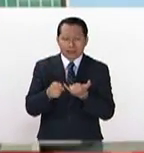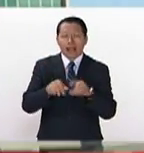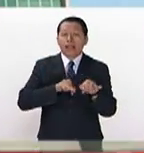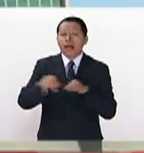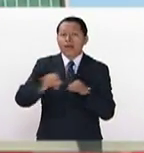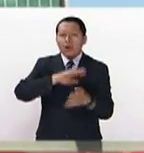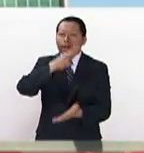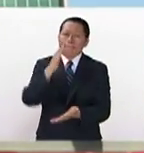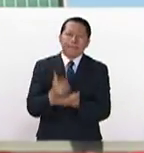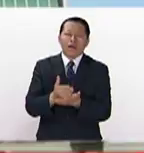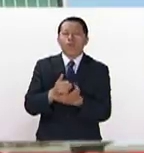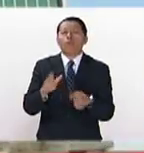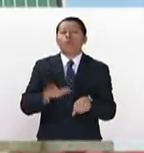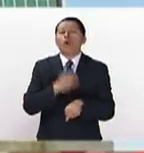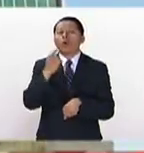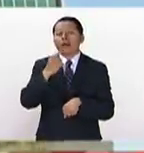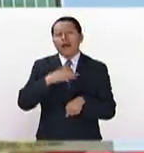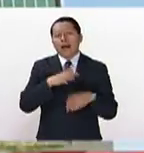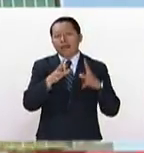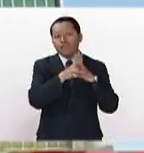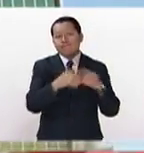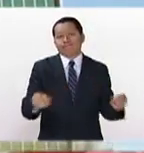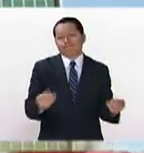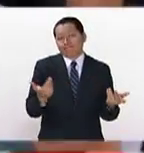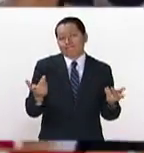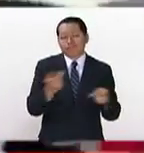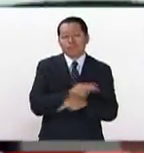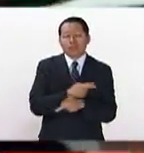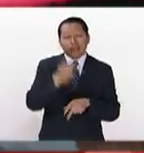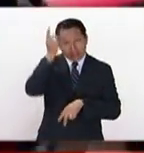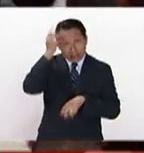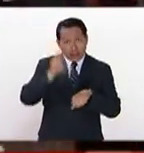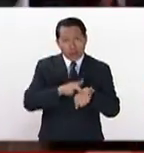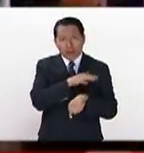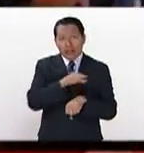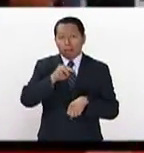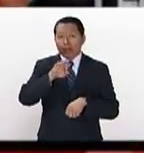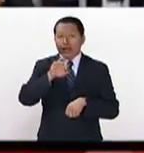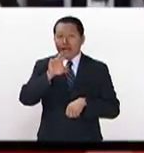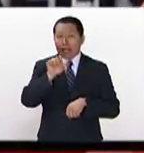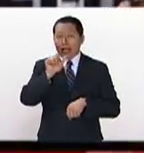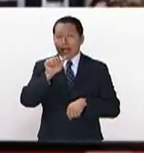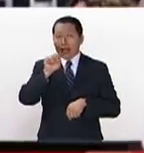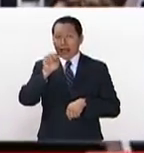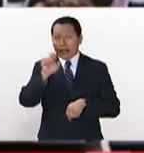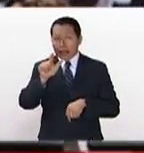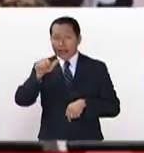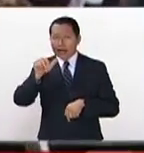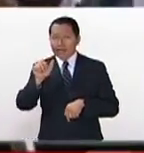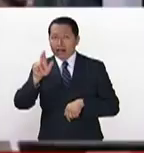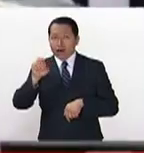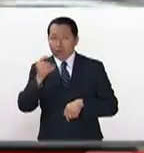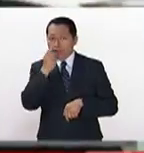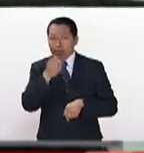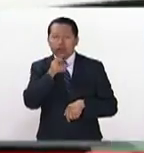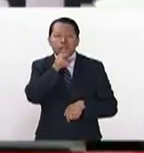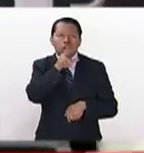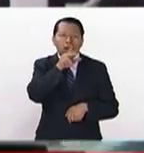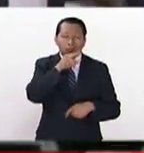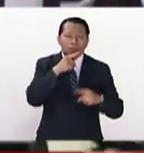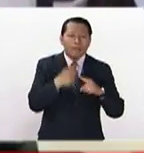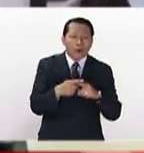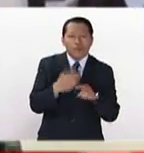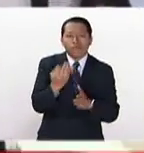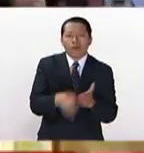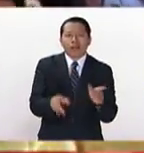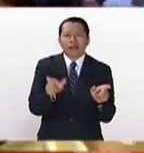labores en protesta por la desaparición de los jóvenes y el rector general Miguel Ángel Navarro dijo que hay preocupación por la inseguridad